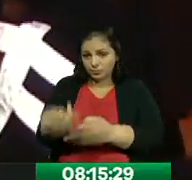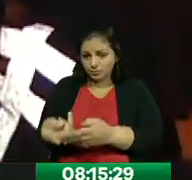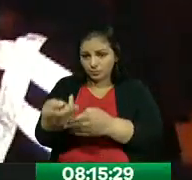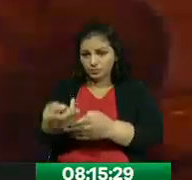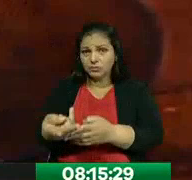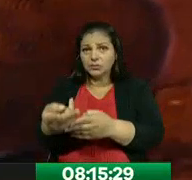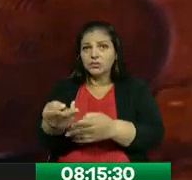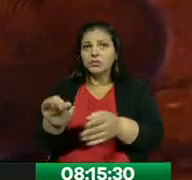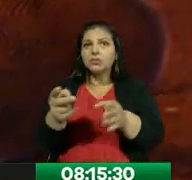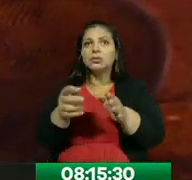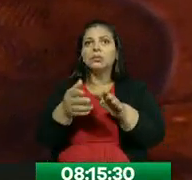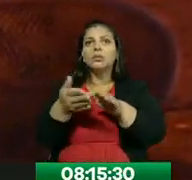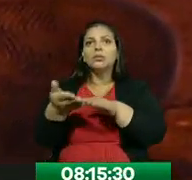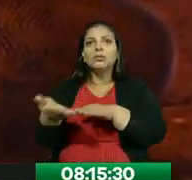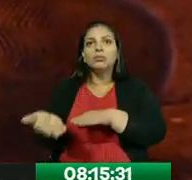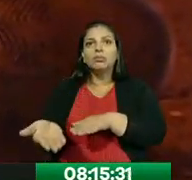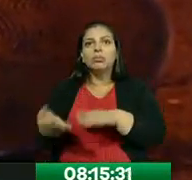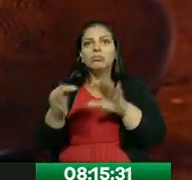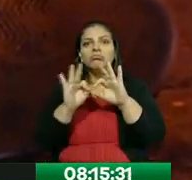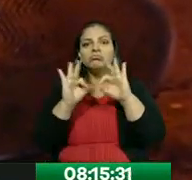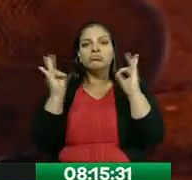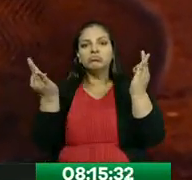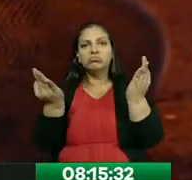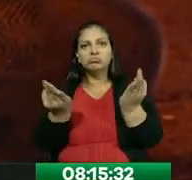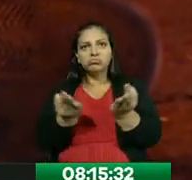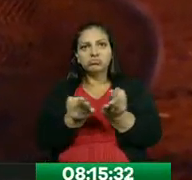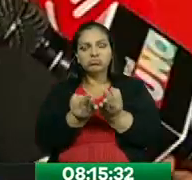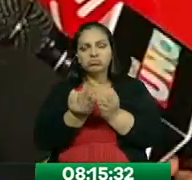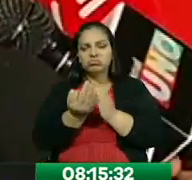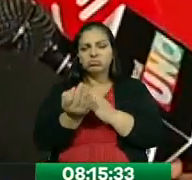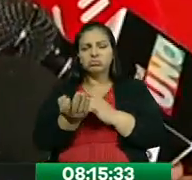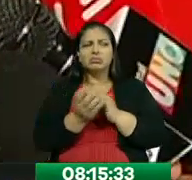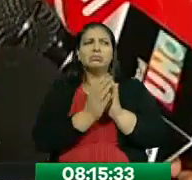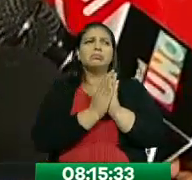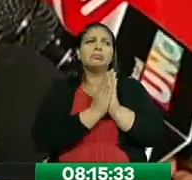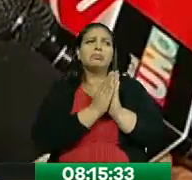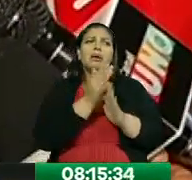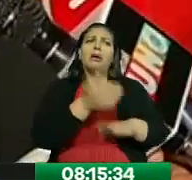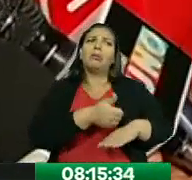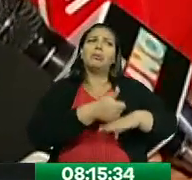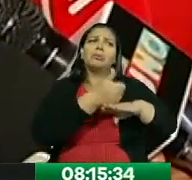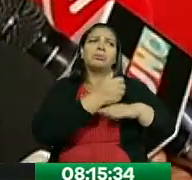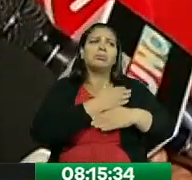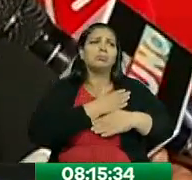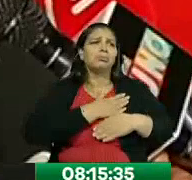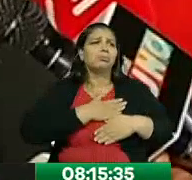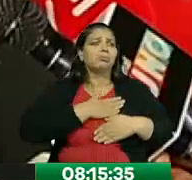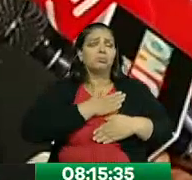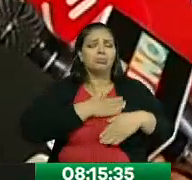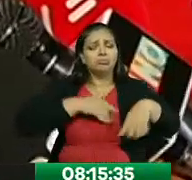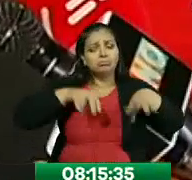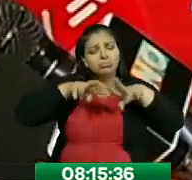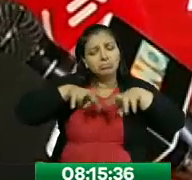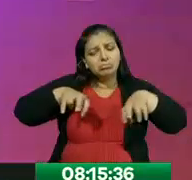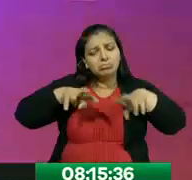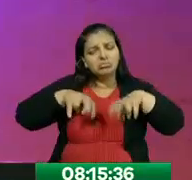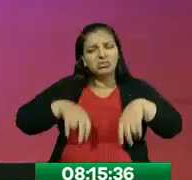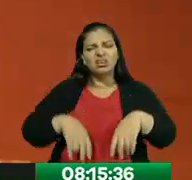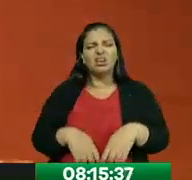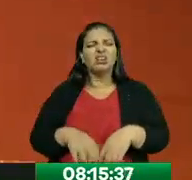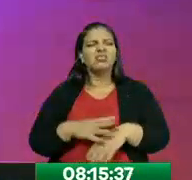las autoridades dar con el responsable del percance. Que ojalá no quede en la muerte impune como un perrito